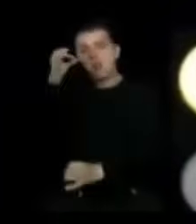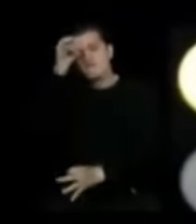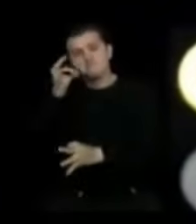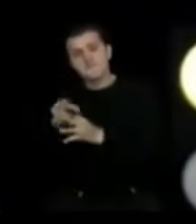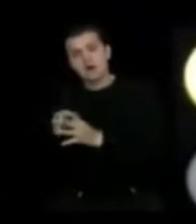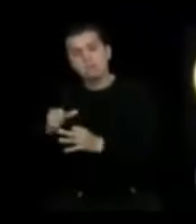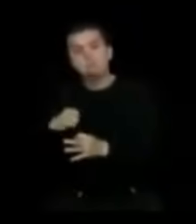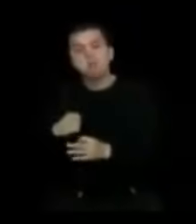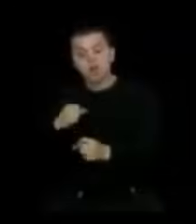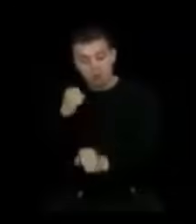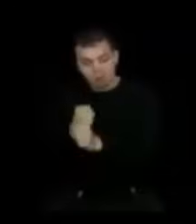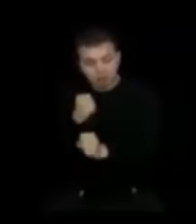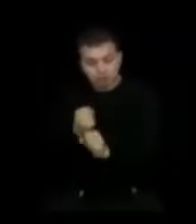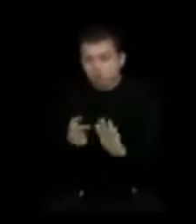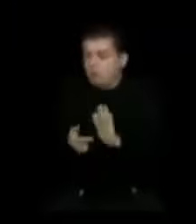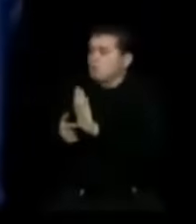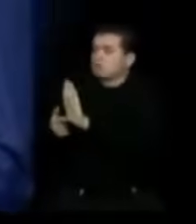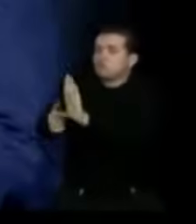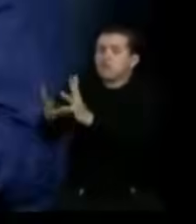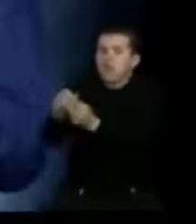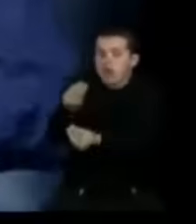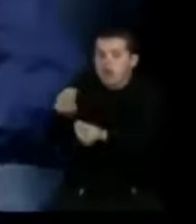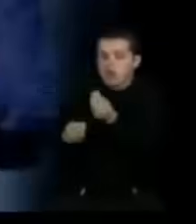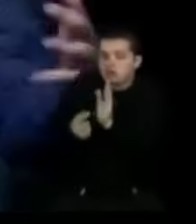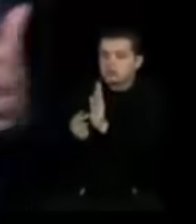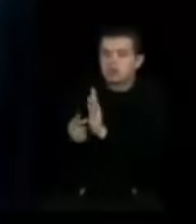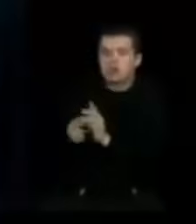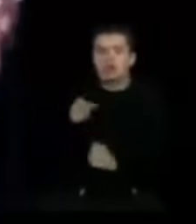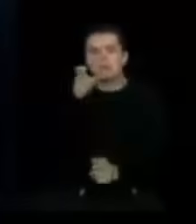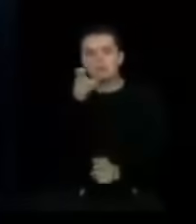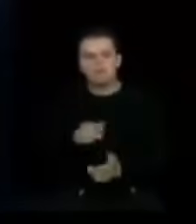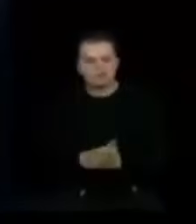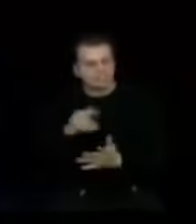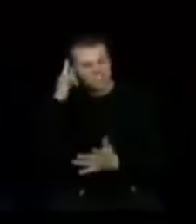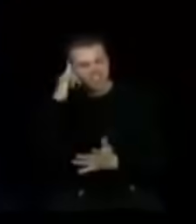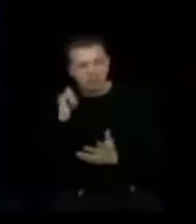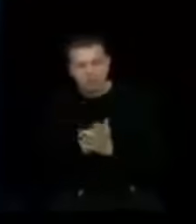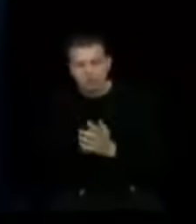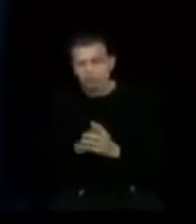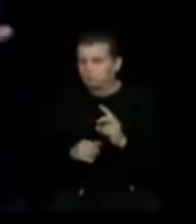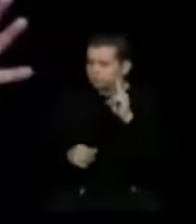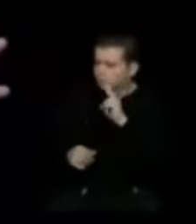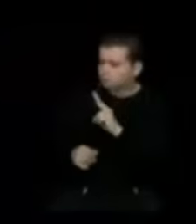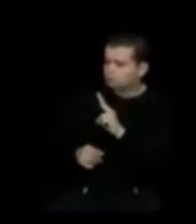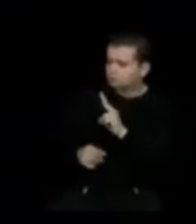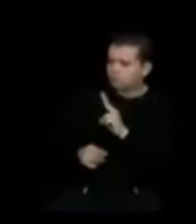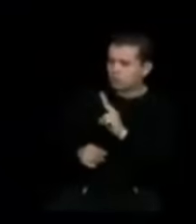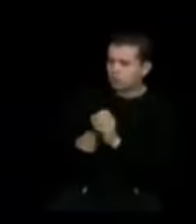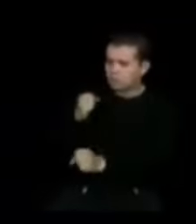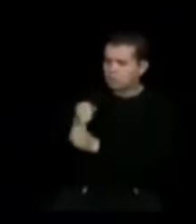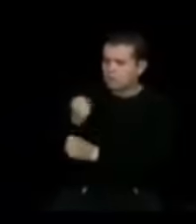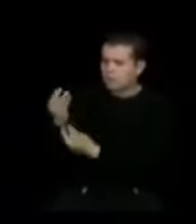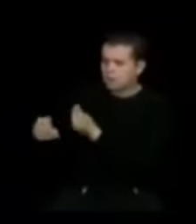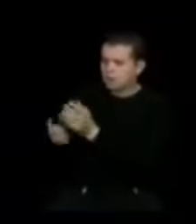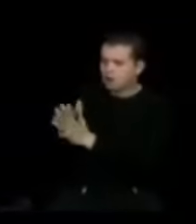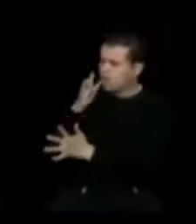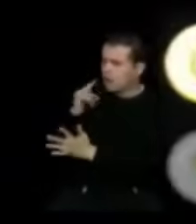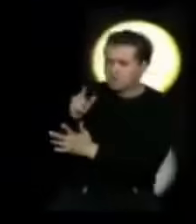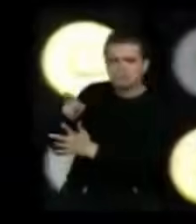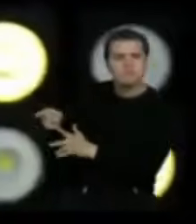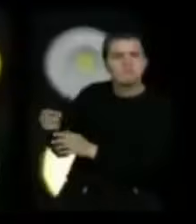muerta. El que dice que cree y tú no ves evidencia de esa fe es muerta.